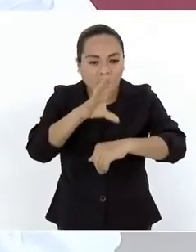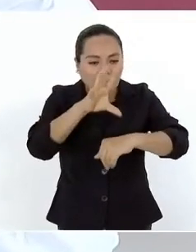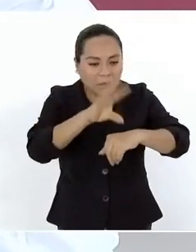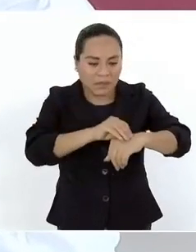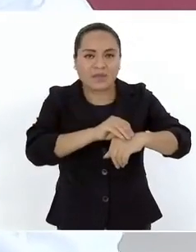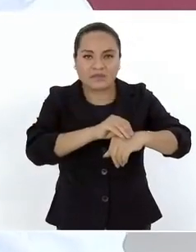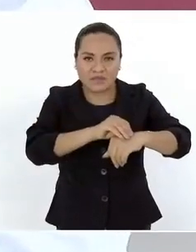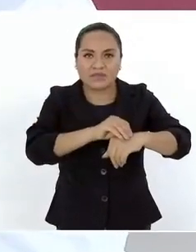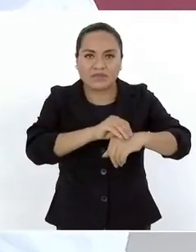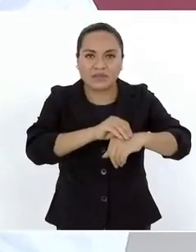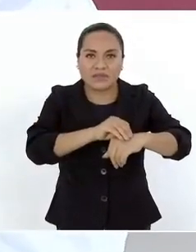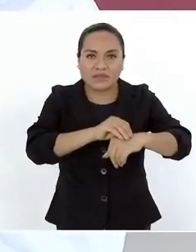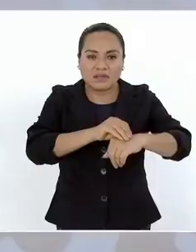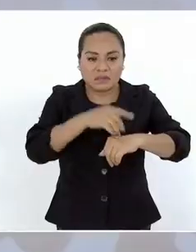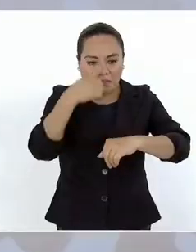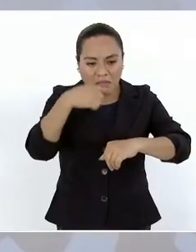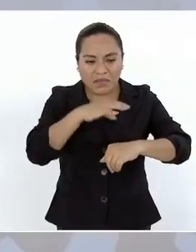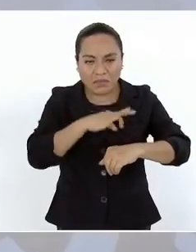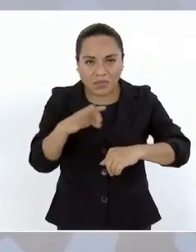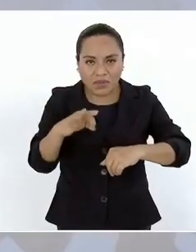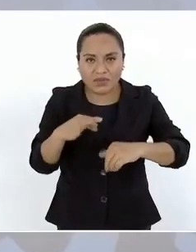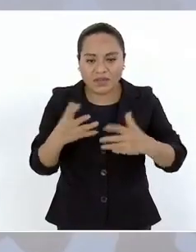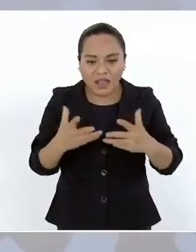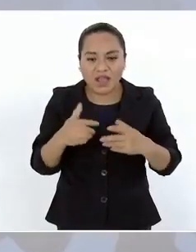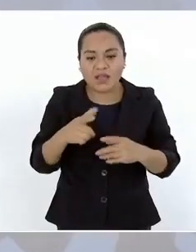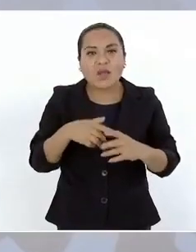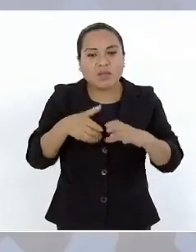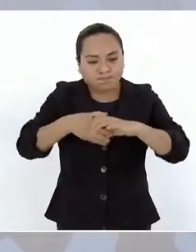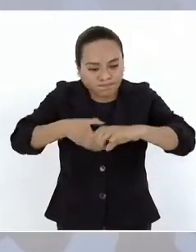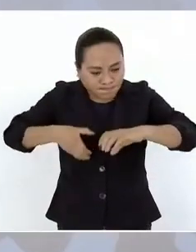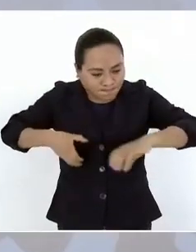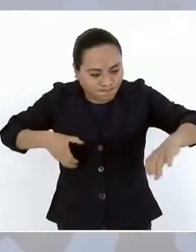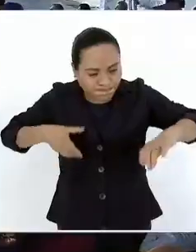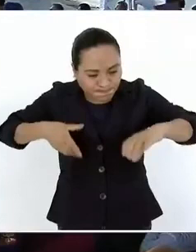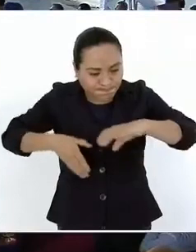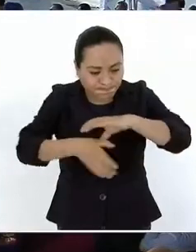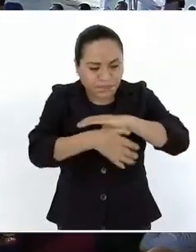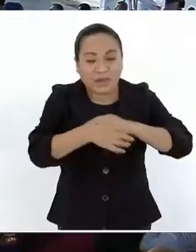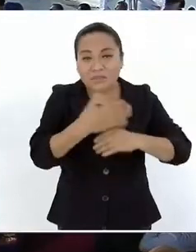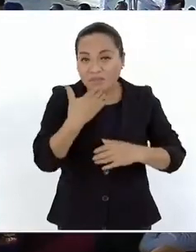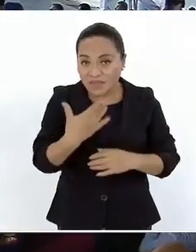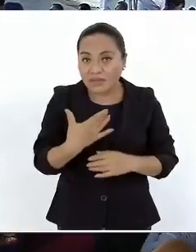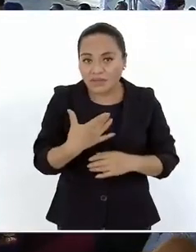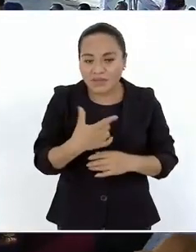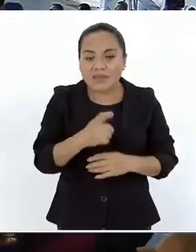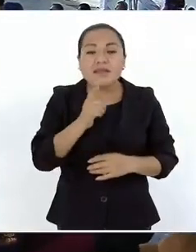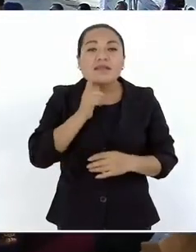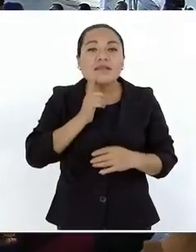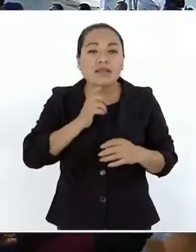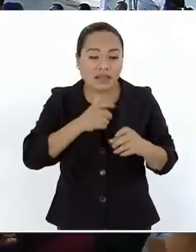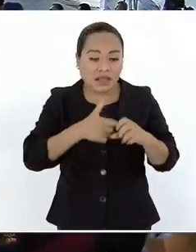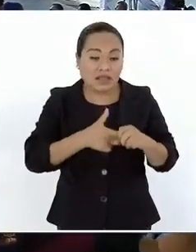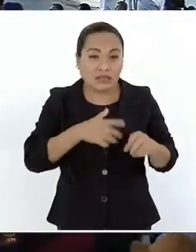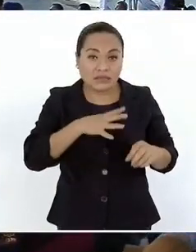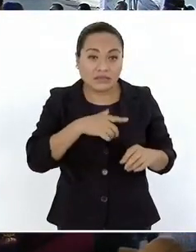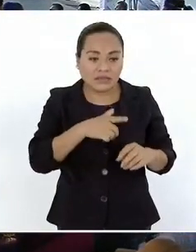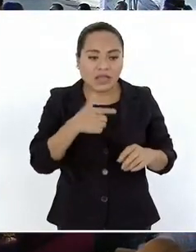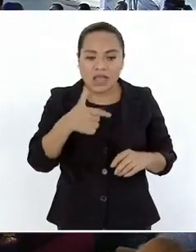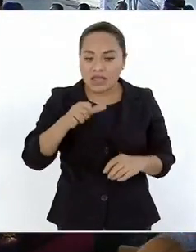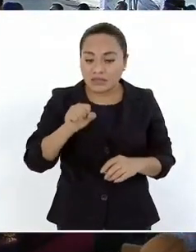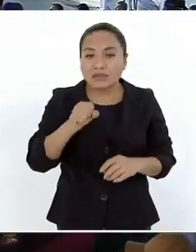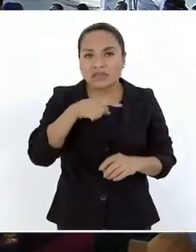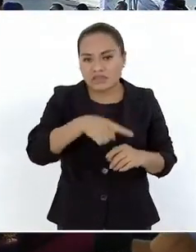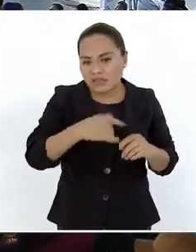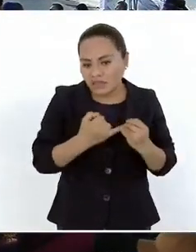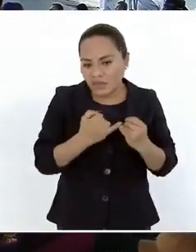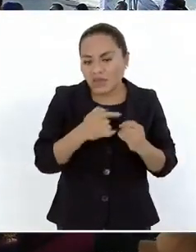para tender un gasoducto desde Coatzacoalcos hasta Salina Cruz.